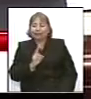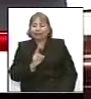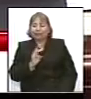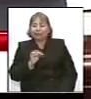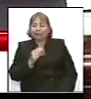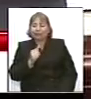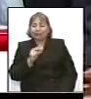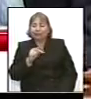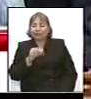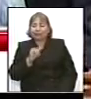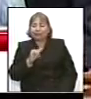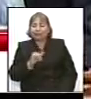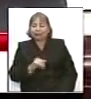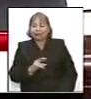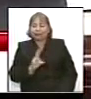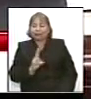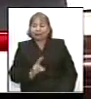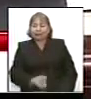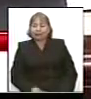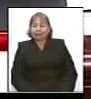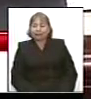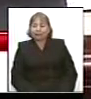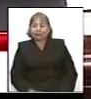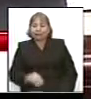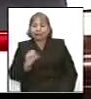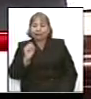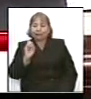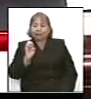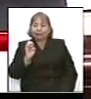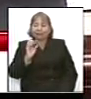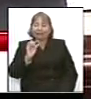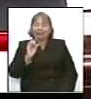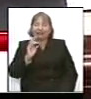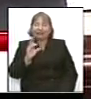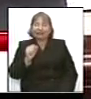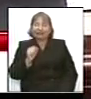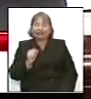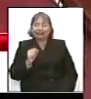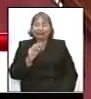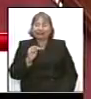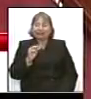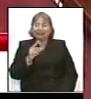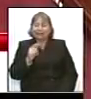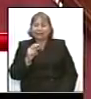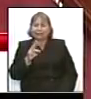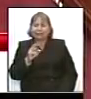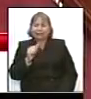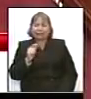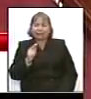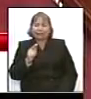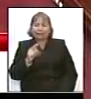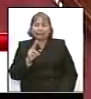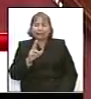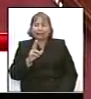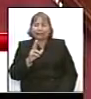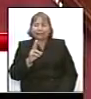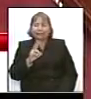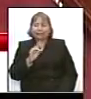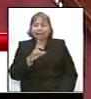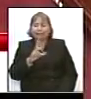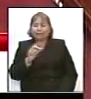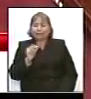Mamani, verde. Segura, verde. Martorell, verde. Villavicencio,